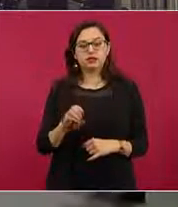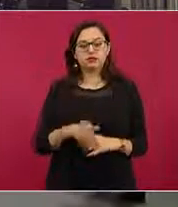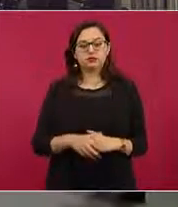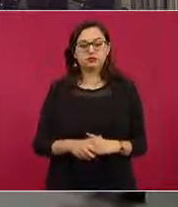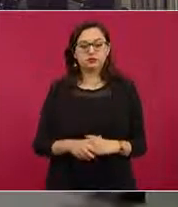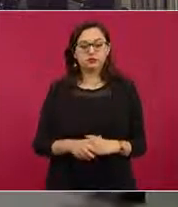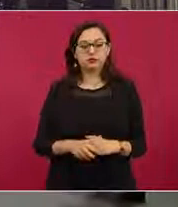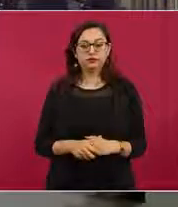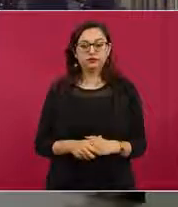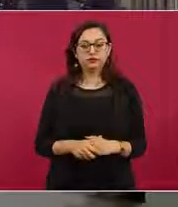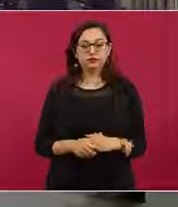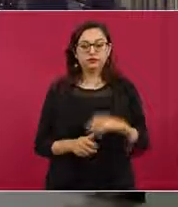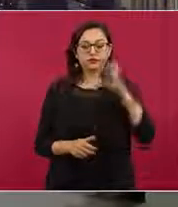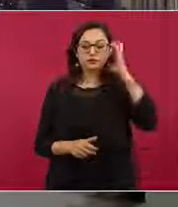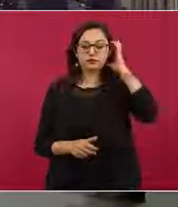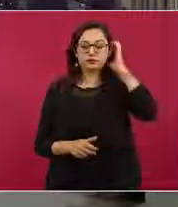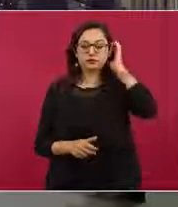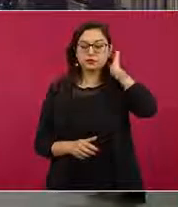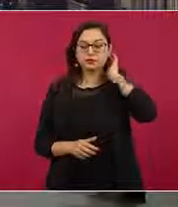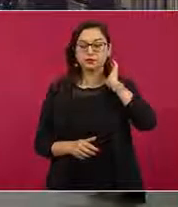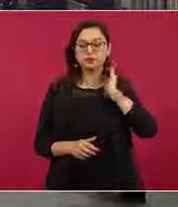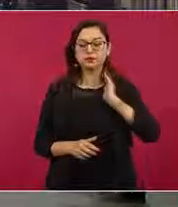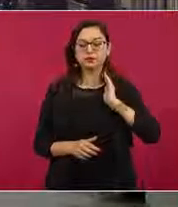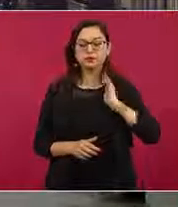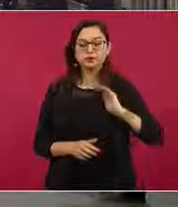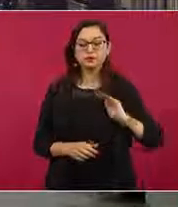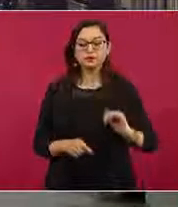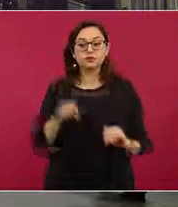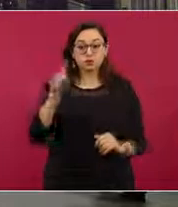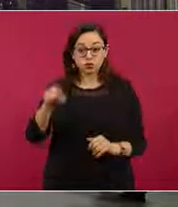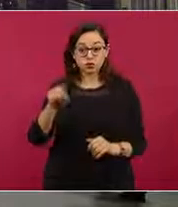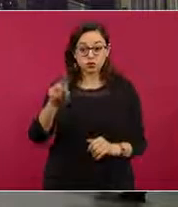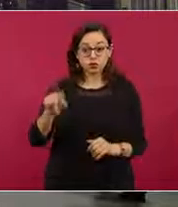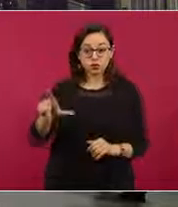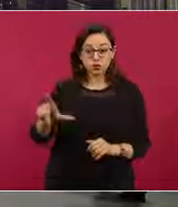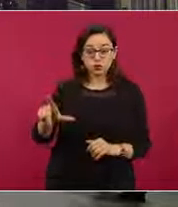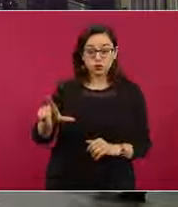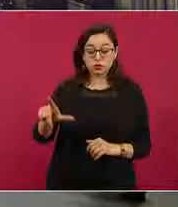Gracias. Buenos días, señor ¿Tú presidente. eres el que viene de Nuevo León?